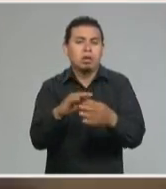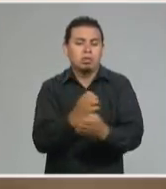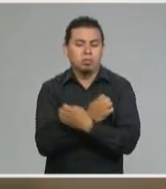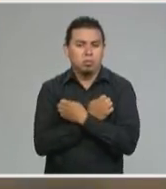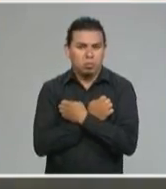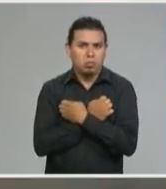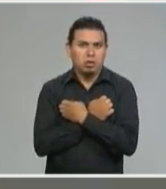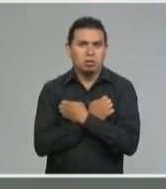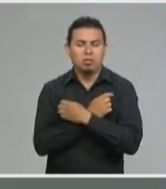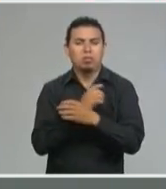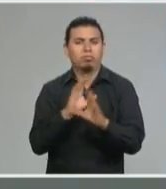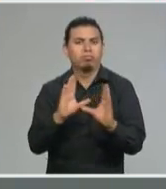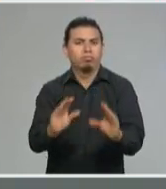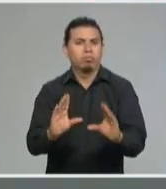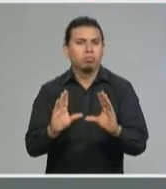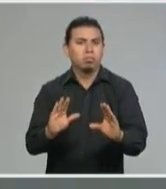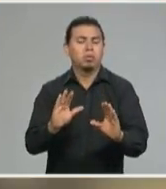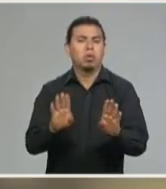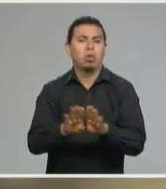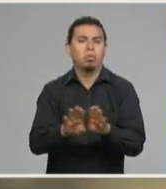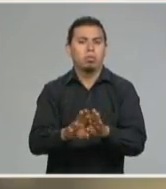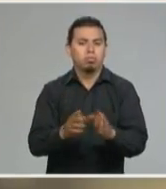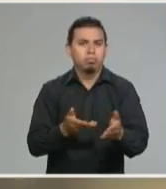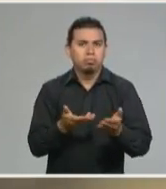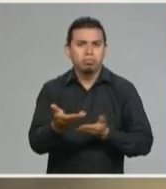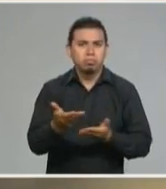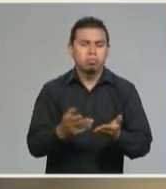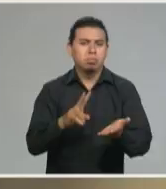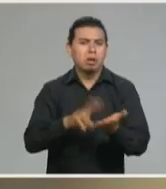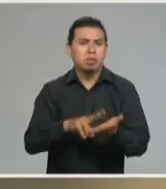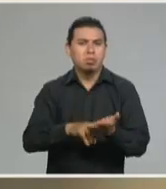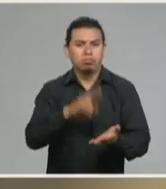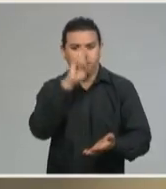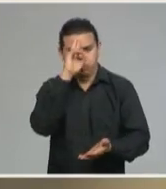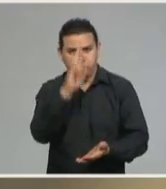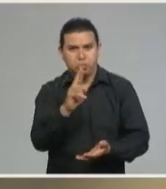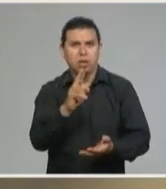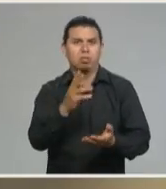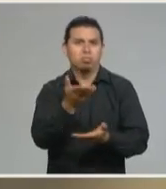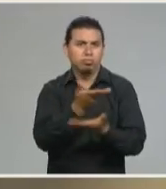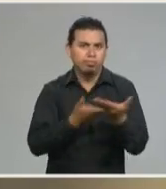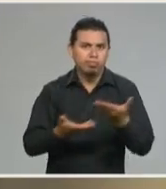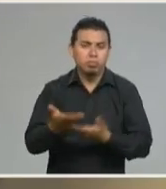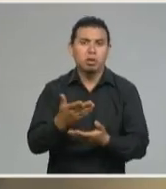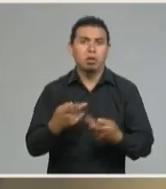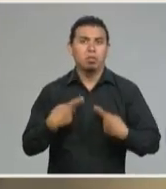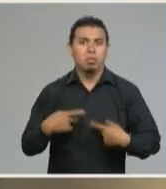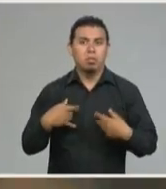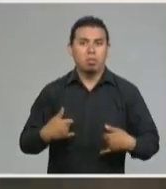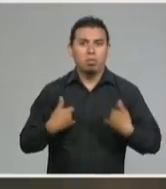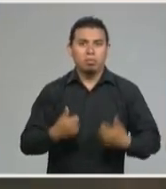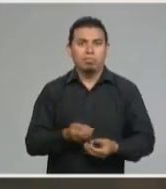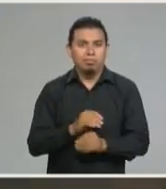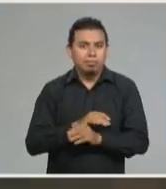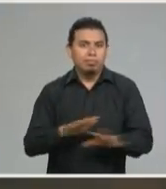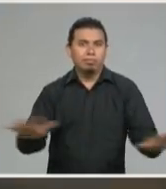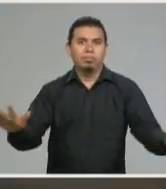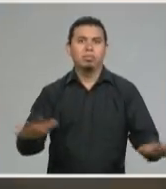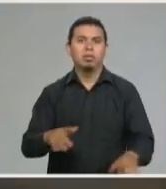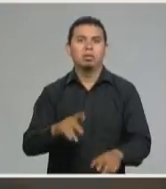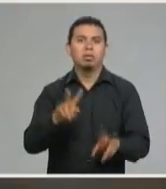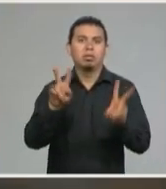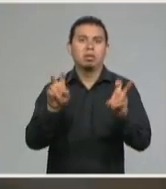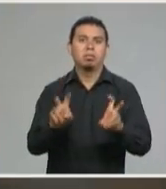educación, educación con valores, que no se descuide a los infantes, a los jóvenes, y que se difunda mayor información sobre